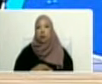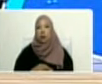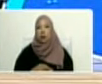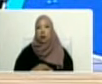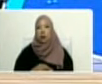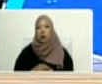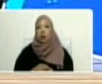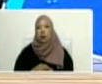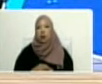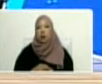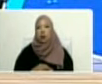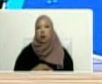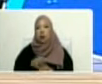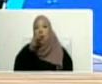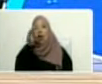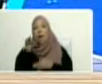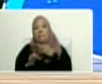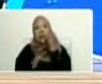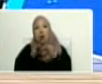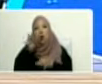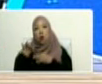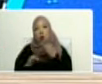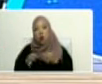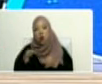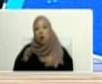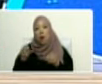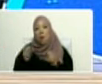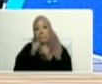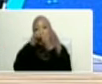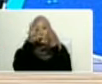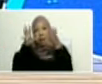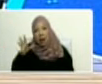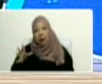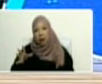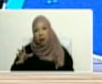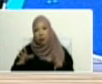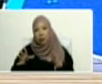seguramente lo podremos explicar con un mapa más grande, más adelante.